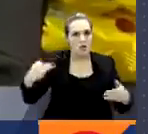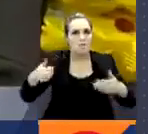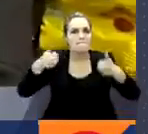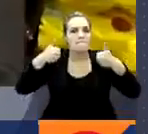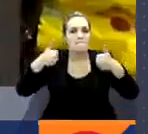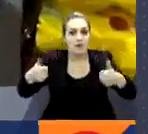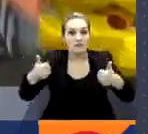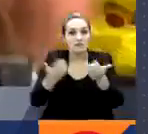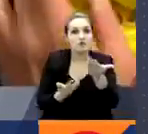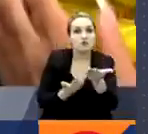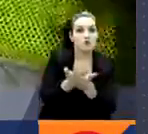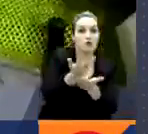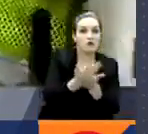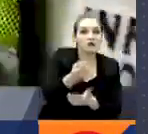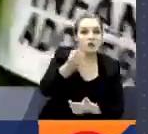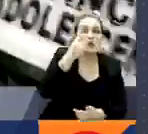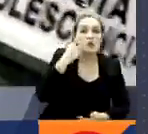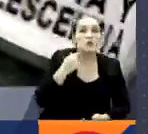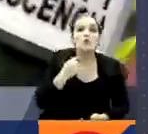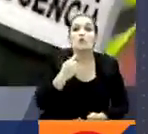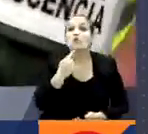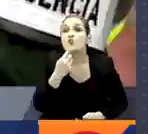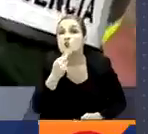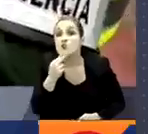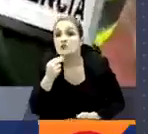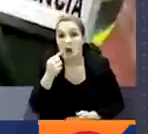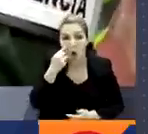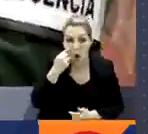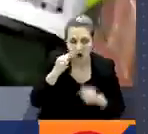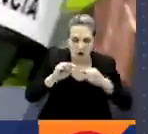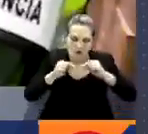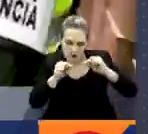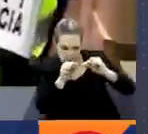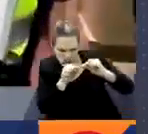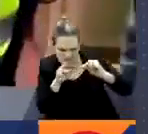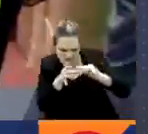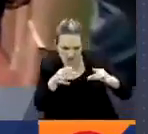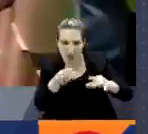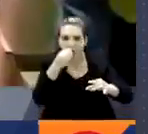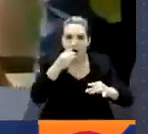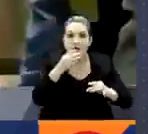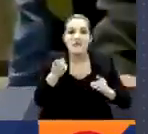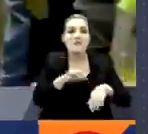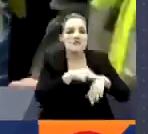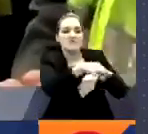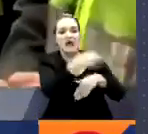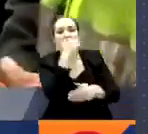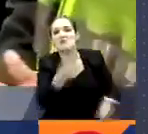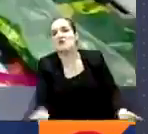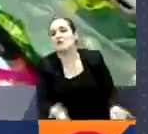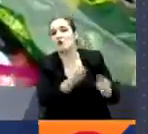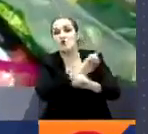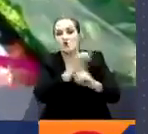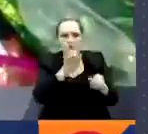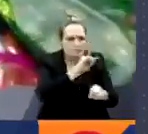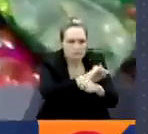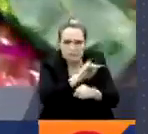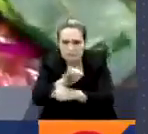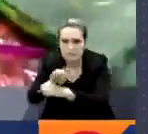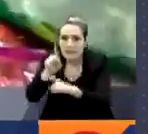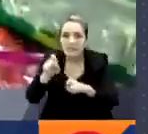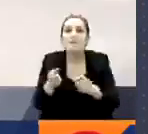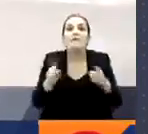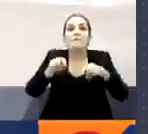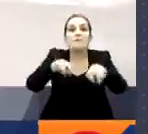recomendaciones que hacen es que verifiquen los dulces antes de consumirlos y asimismo no dejen a los niños solos. En temas de movilidad, este 30